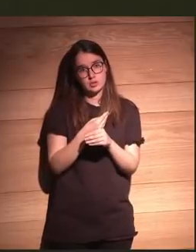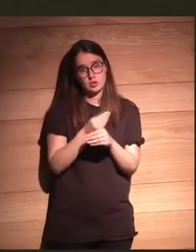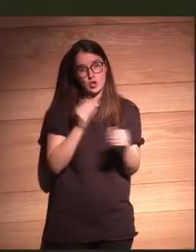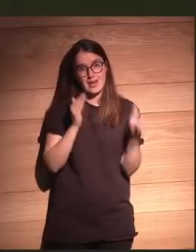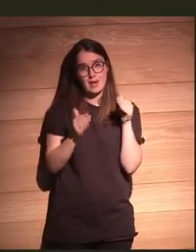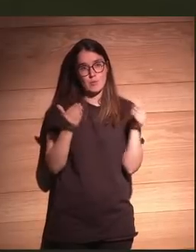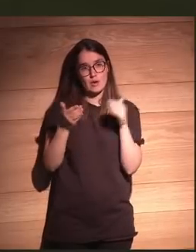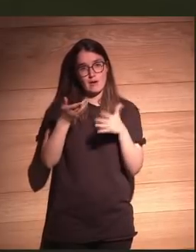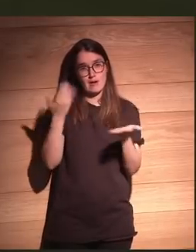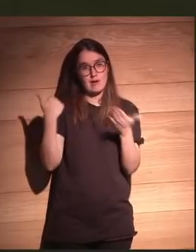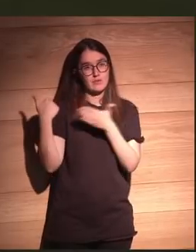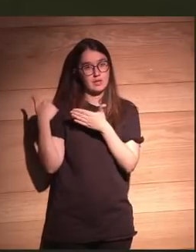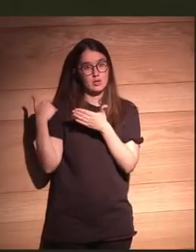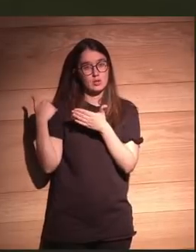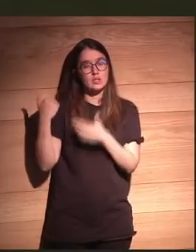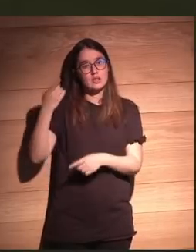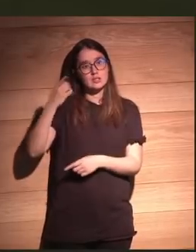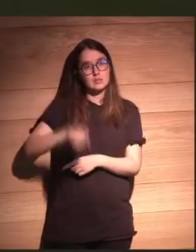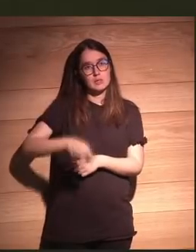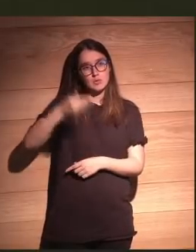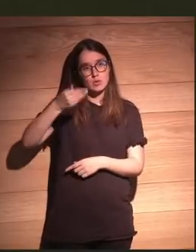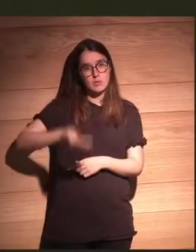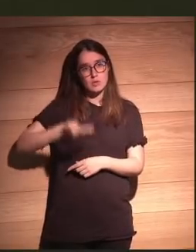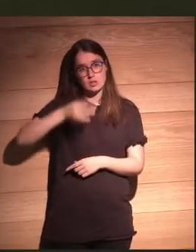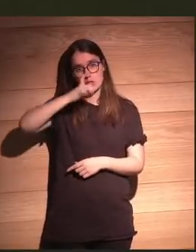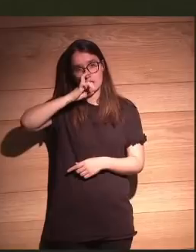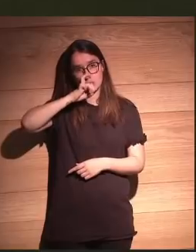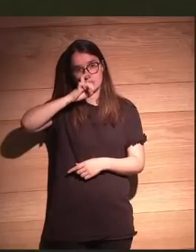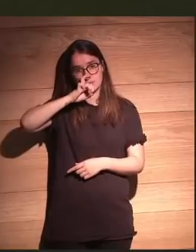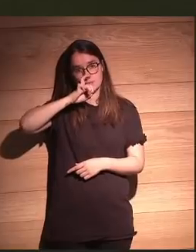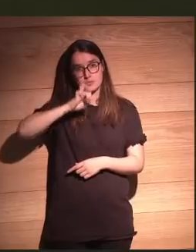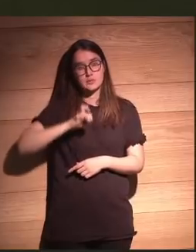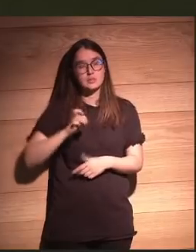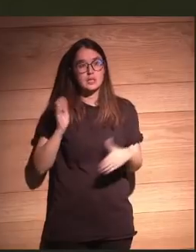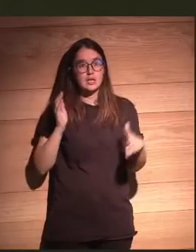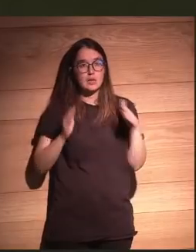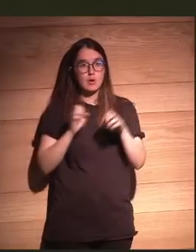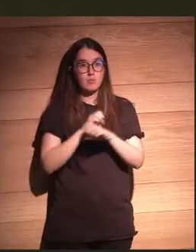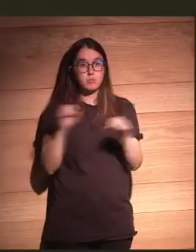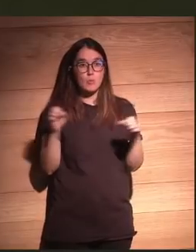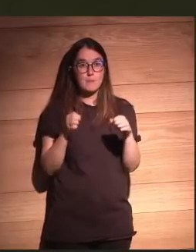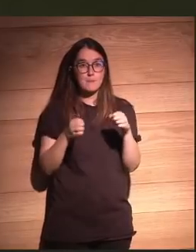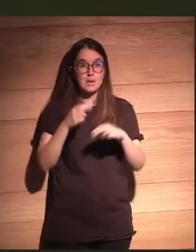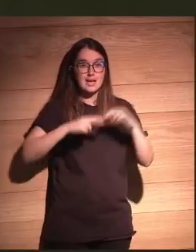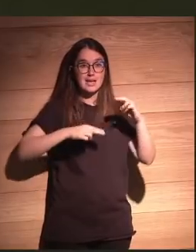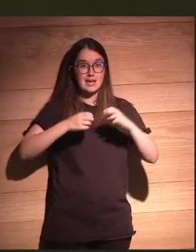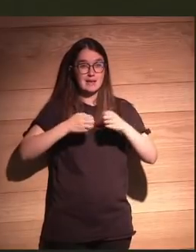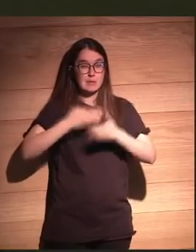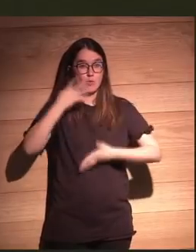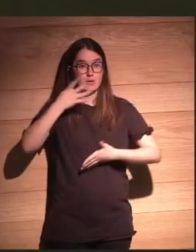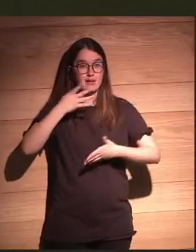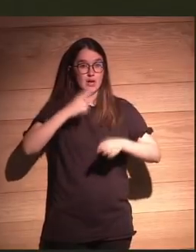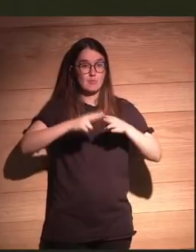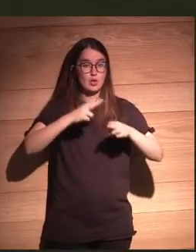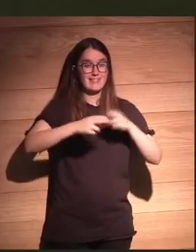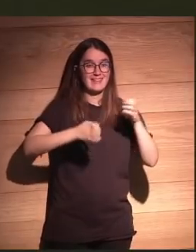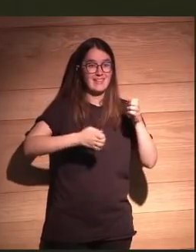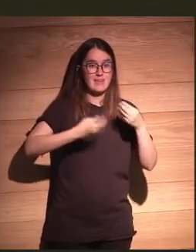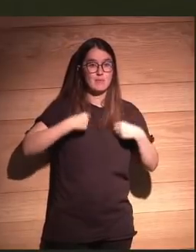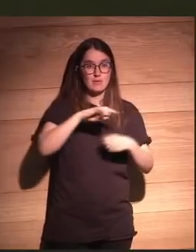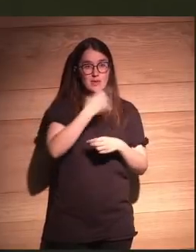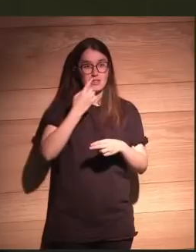periodo anterior, que también es muy importante tenerlo en la cabeza. Durante el boom inmobiliario, la política de vivienda y la política de